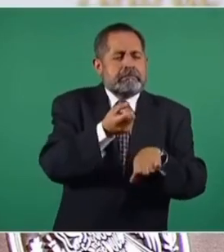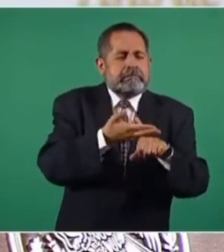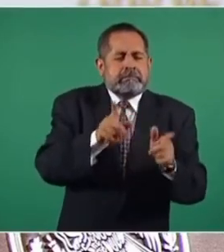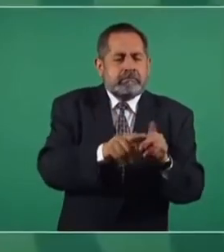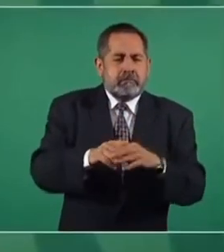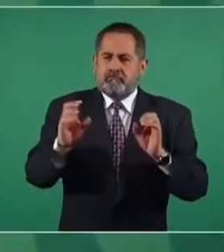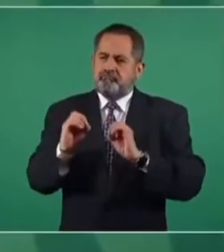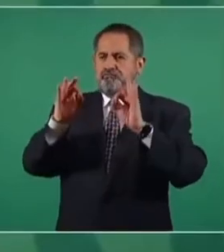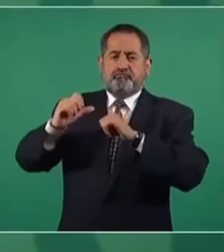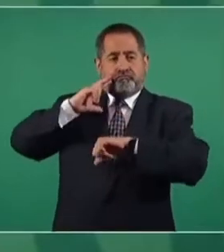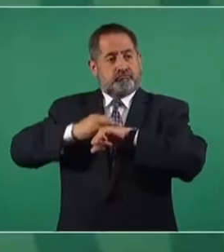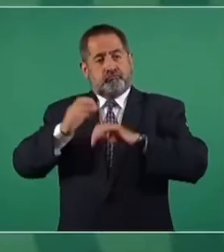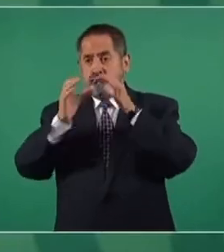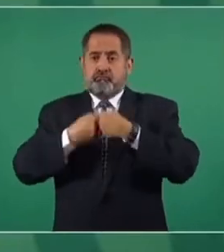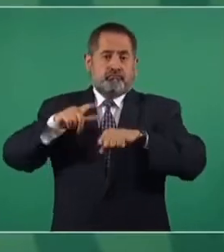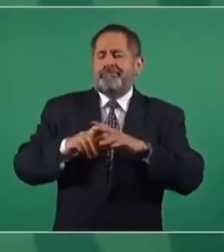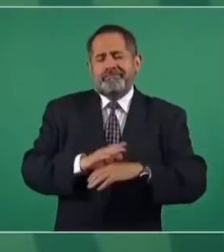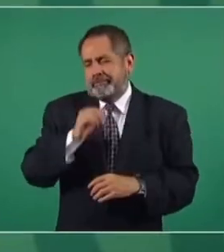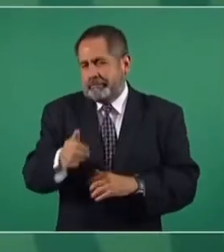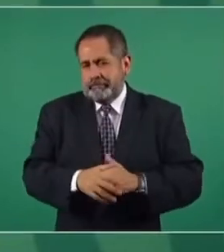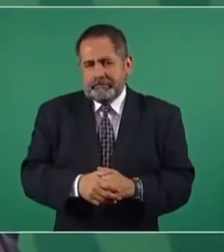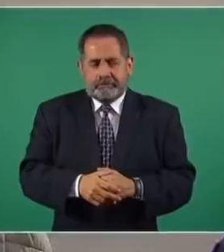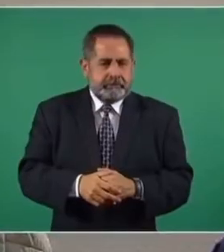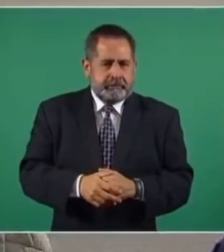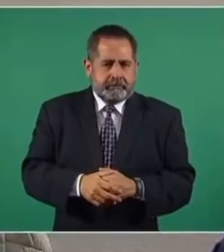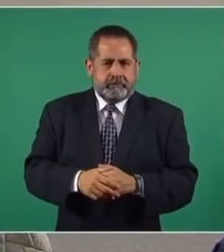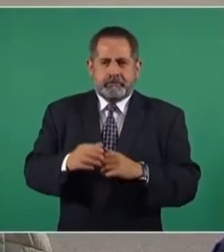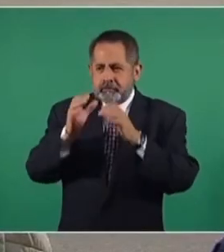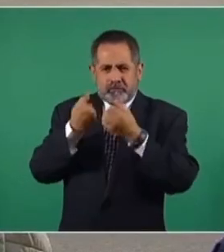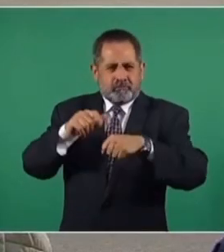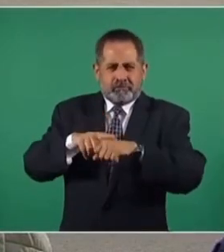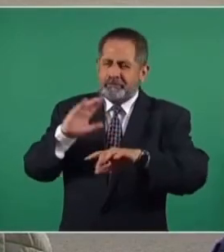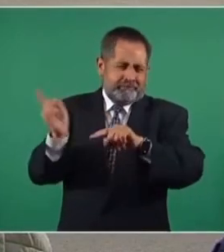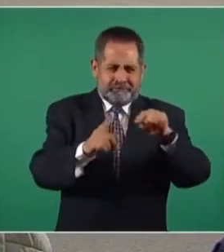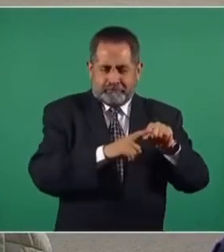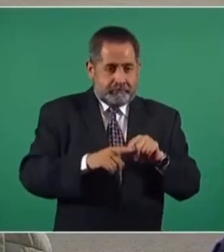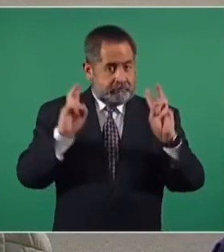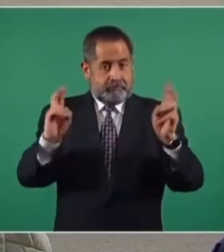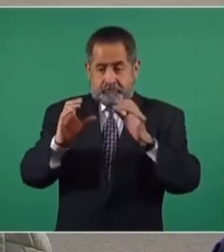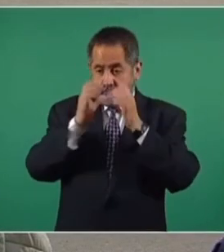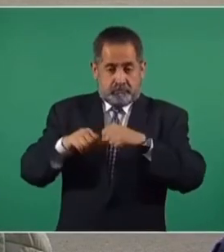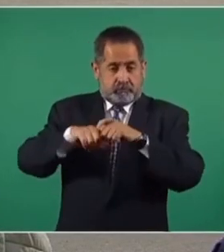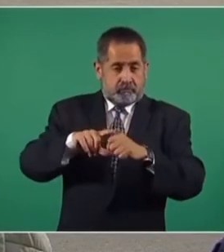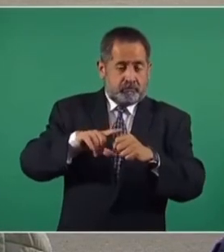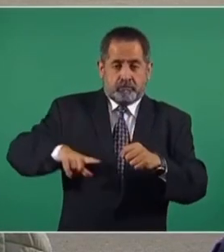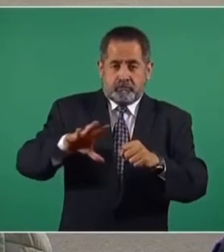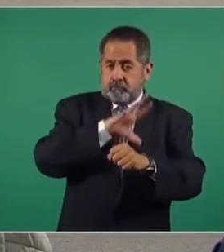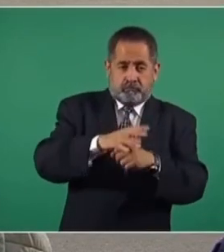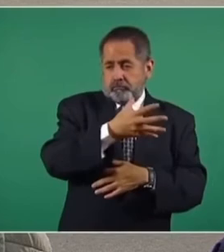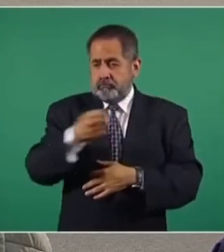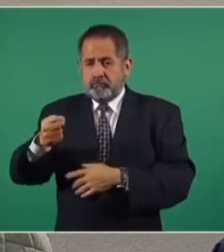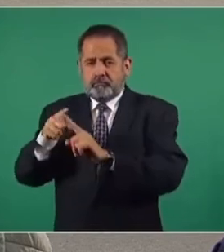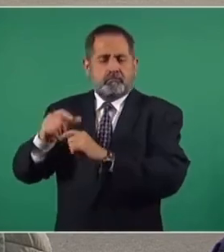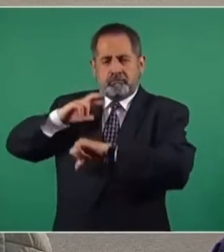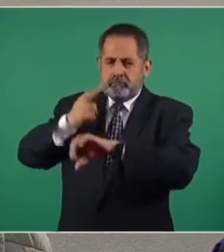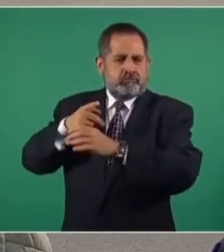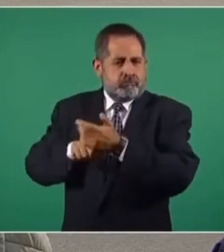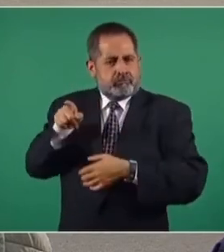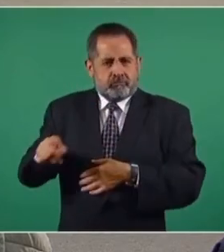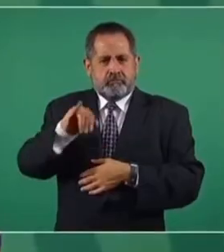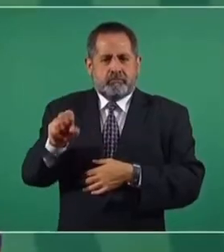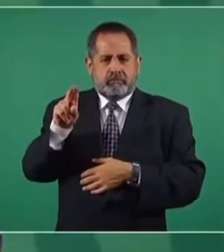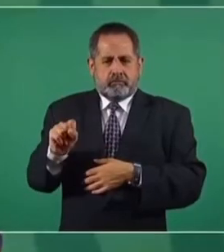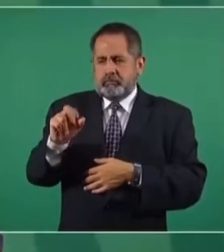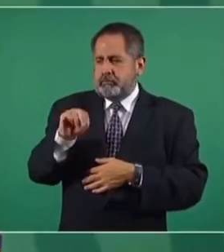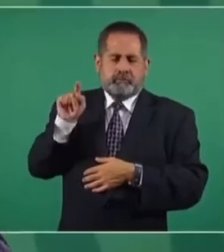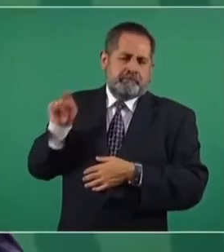secretaría, pero no una oficina de comunicación social. Todo lo que es comunicación social del gobierno, el director es Jesús Ramírez.